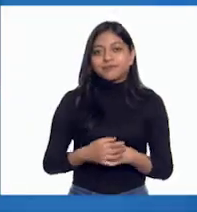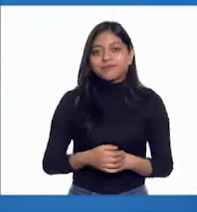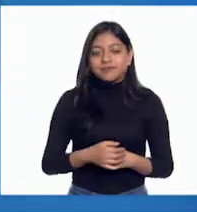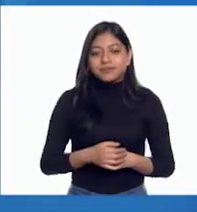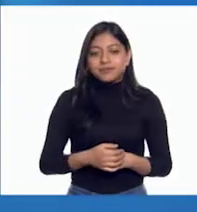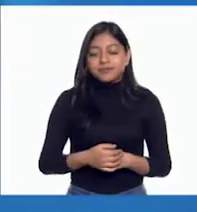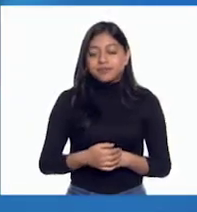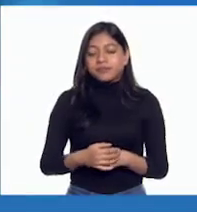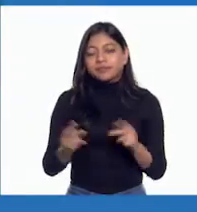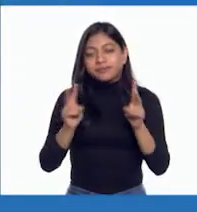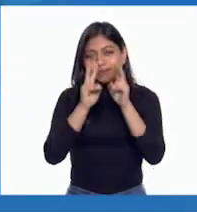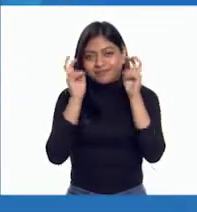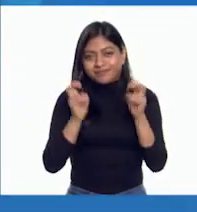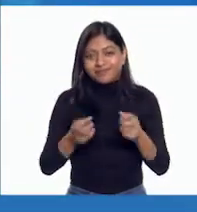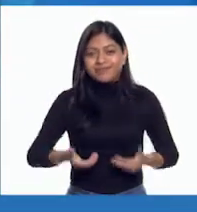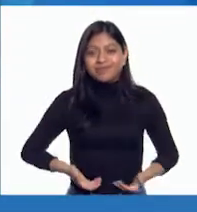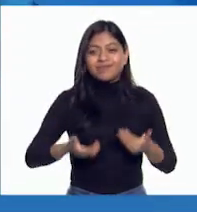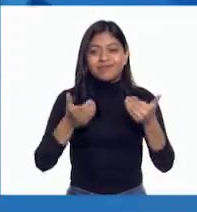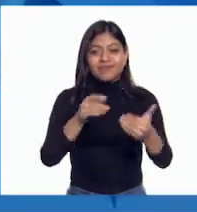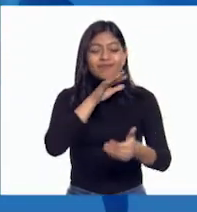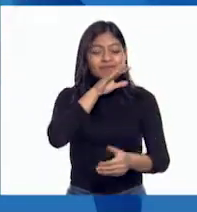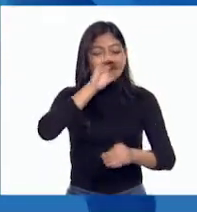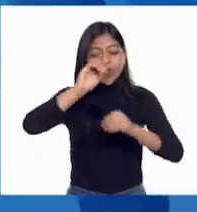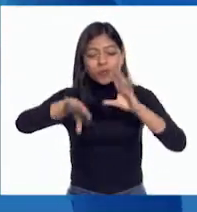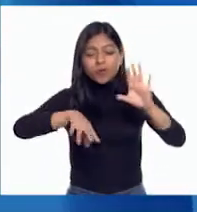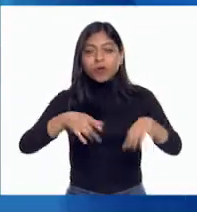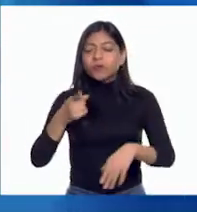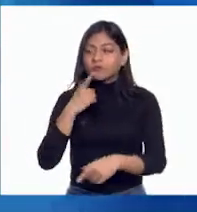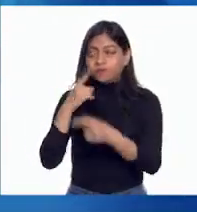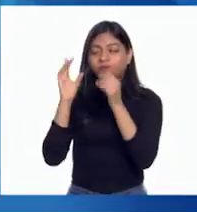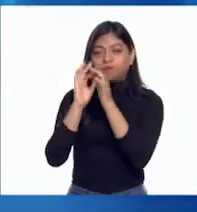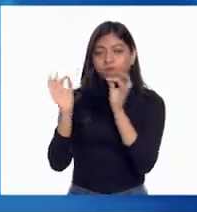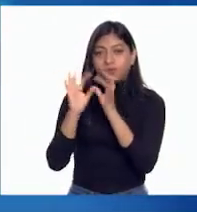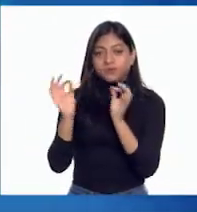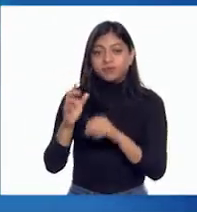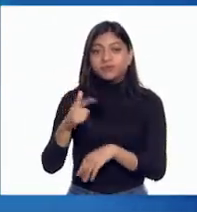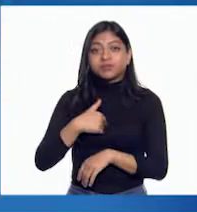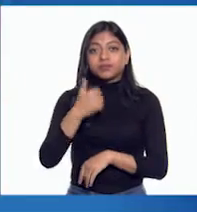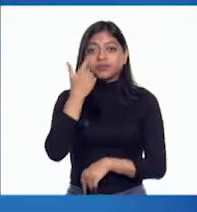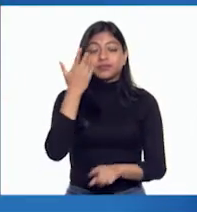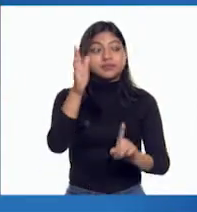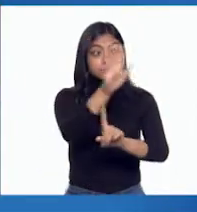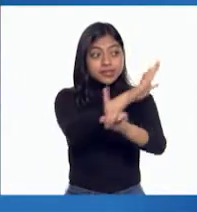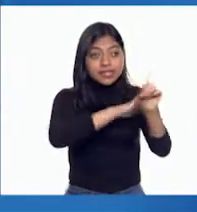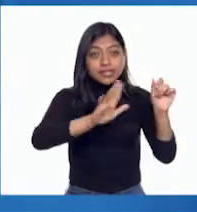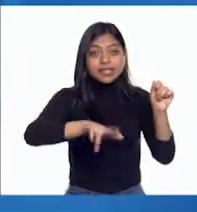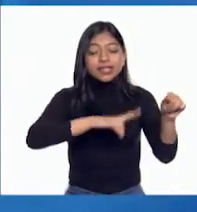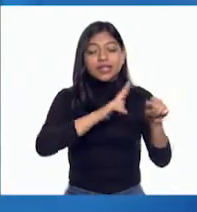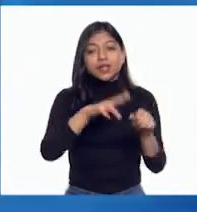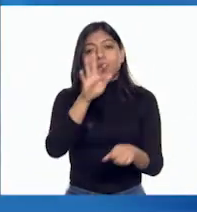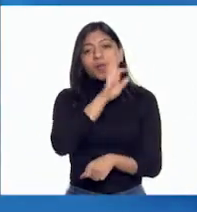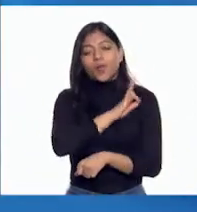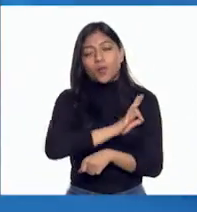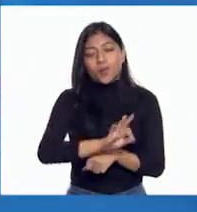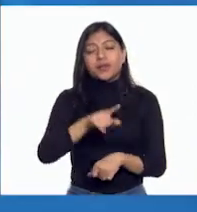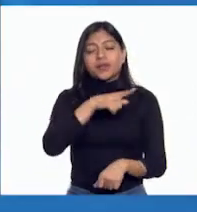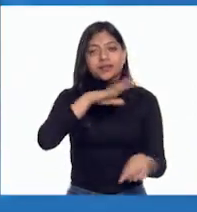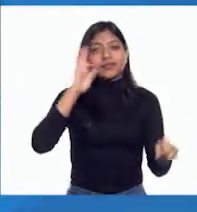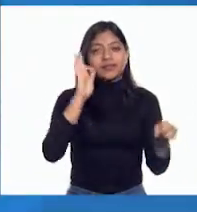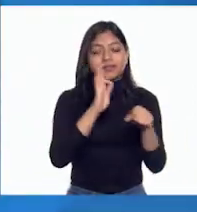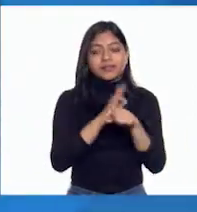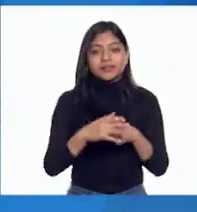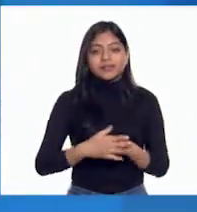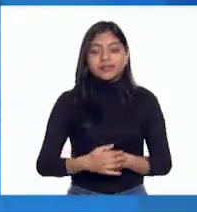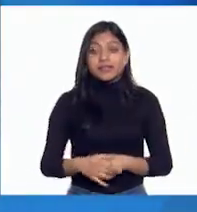la basura y las calles descuidadas. Yo solo quiero que el medio ambiente pueda defenderse. Y